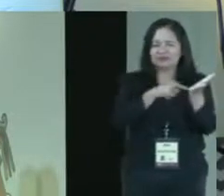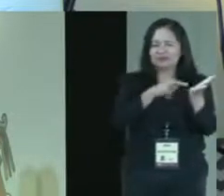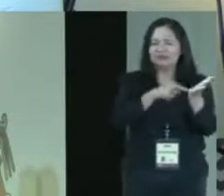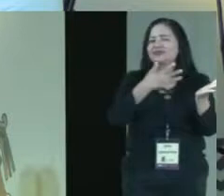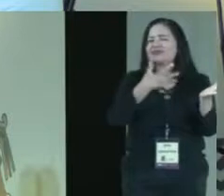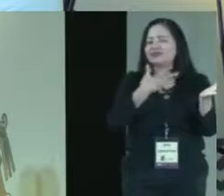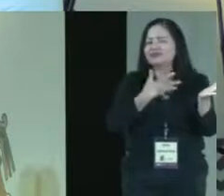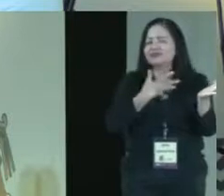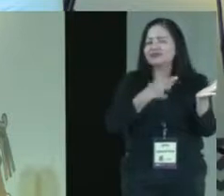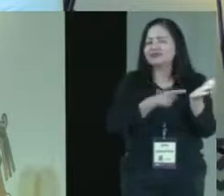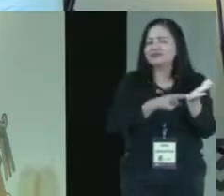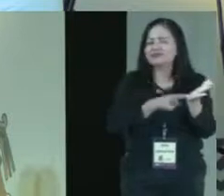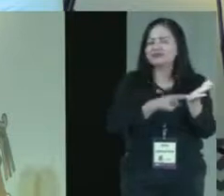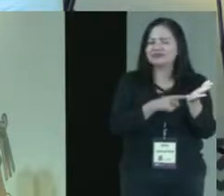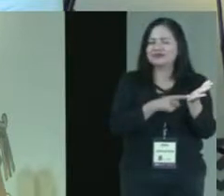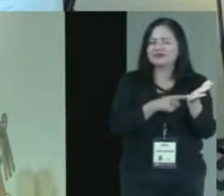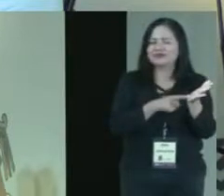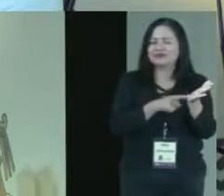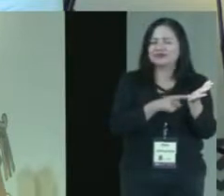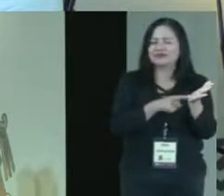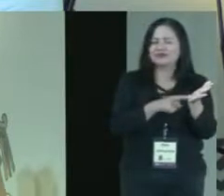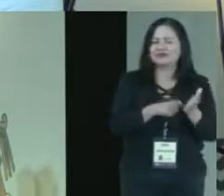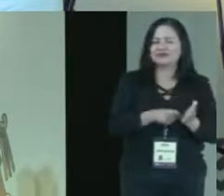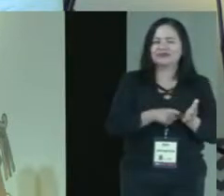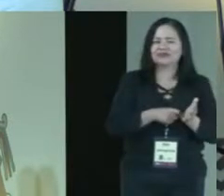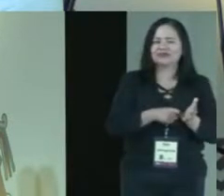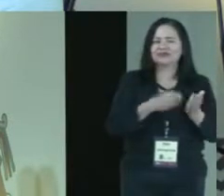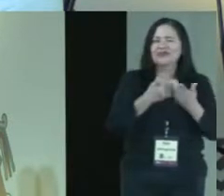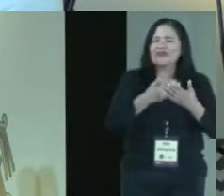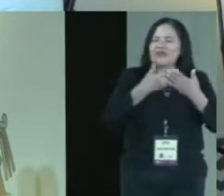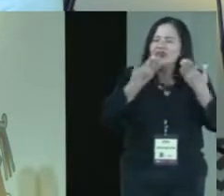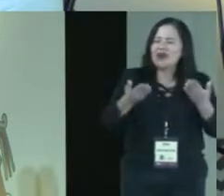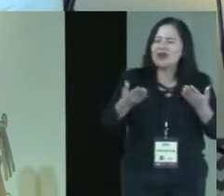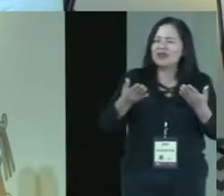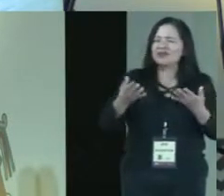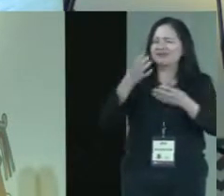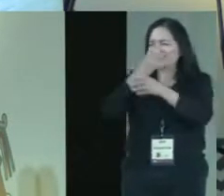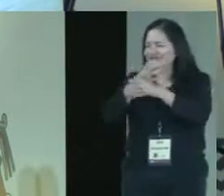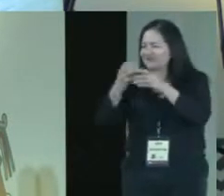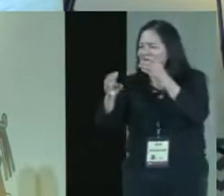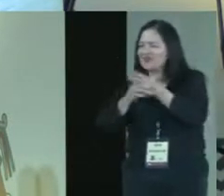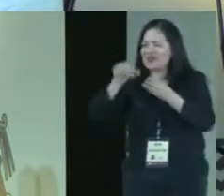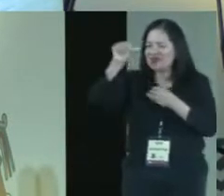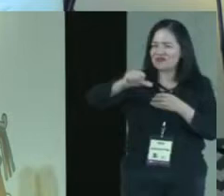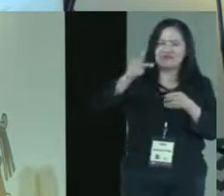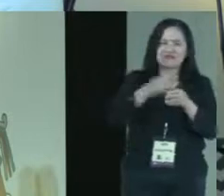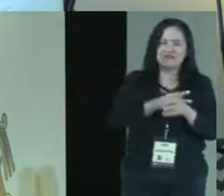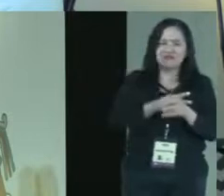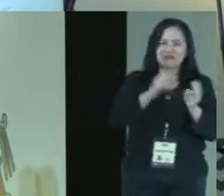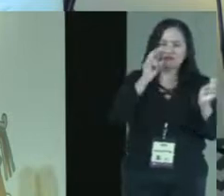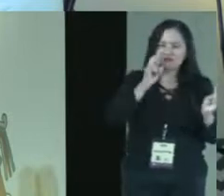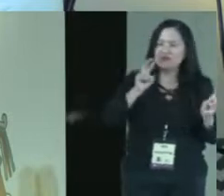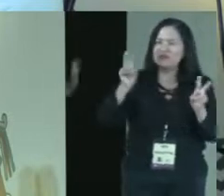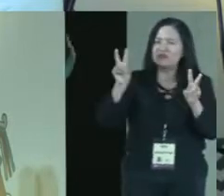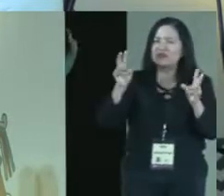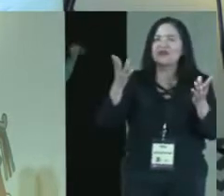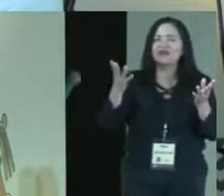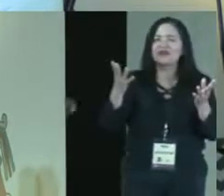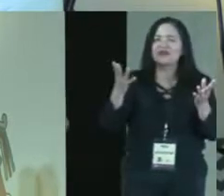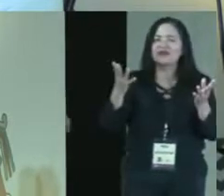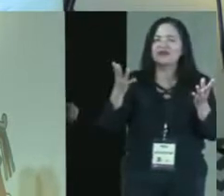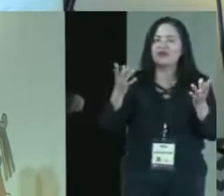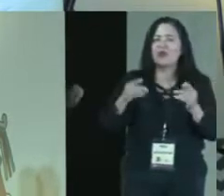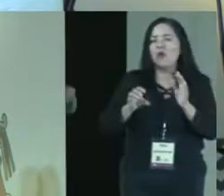enfrente desde la perspectiva de lo que está ocurriendo. Vean ustedes,